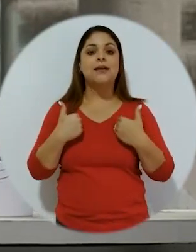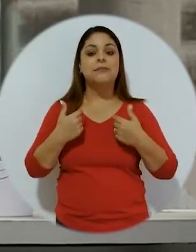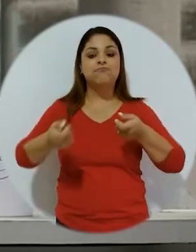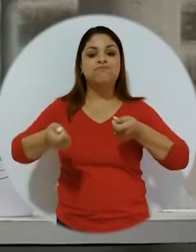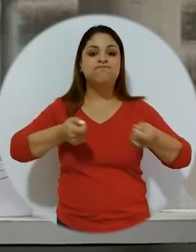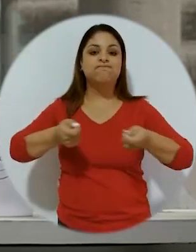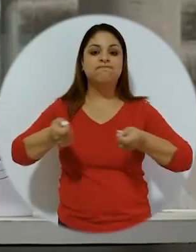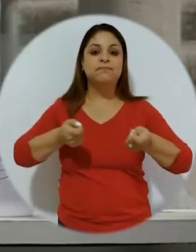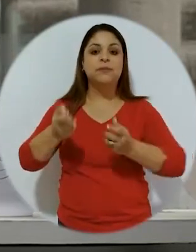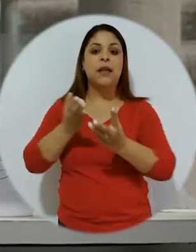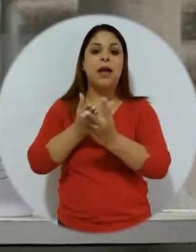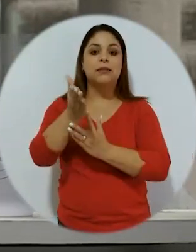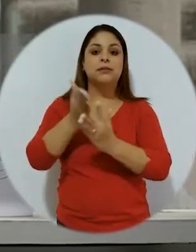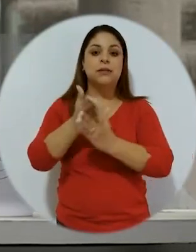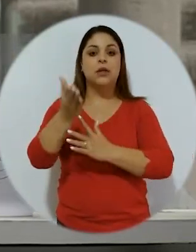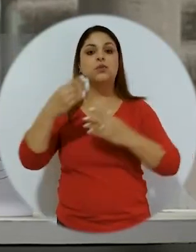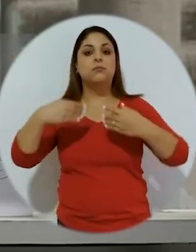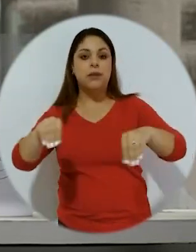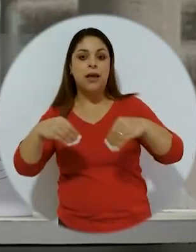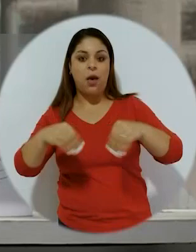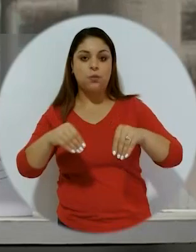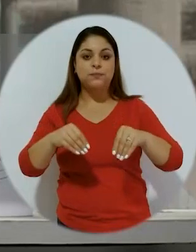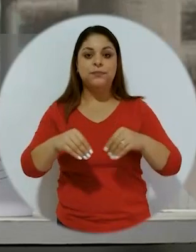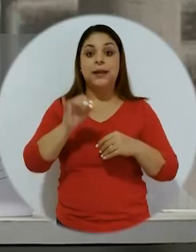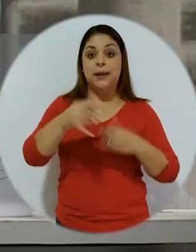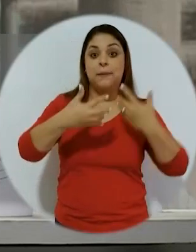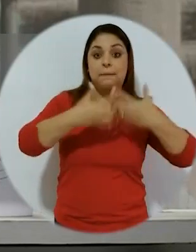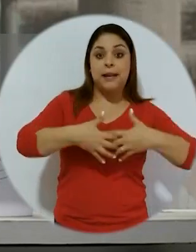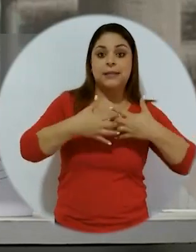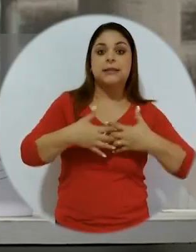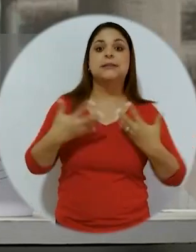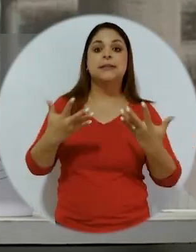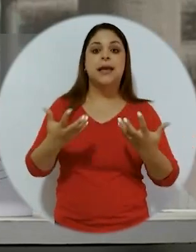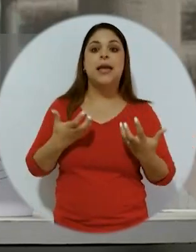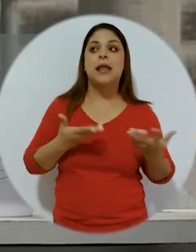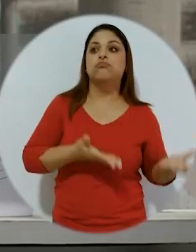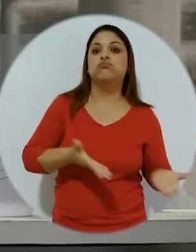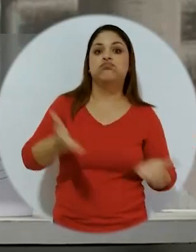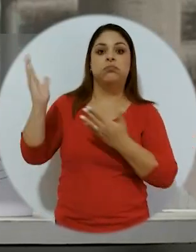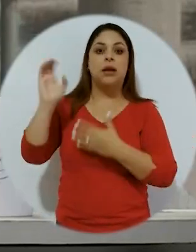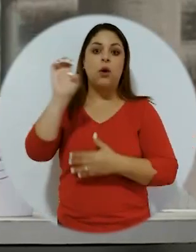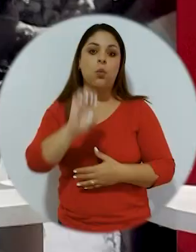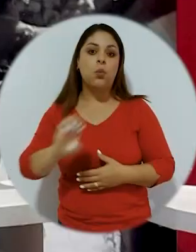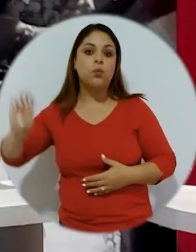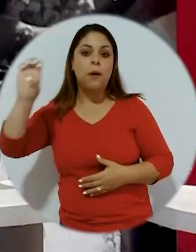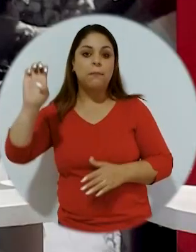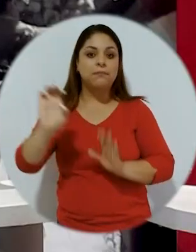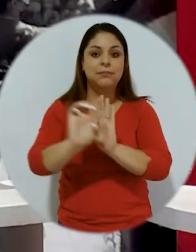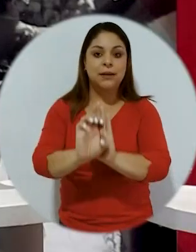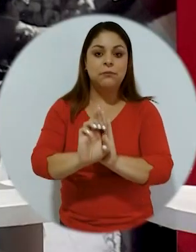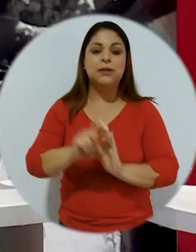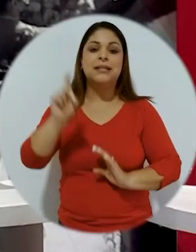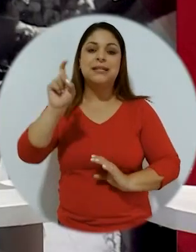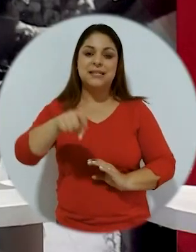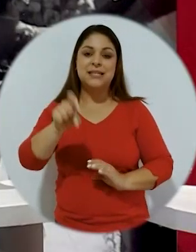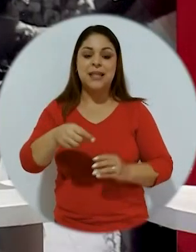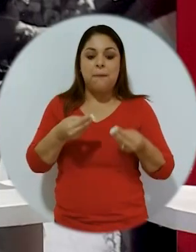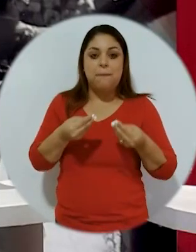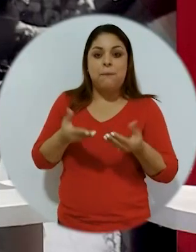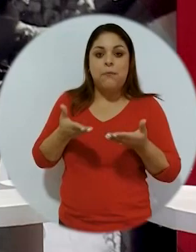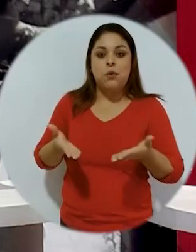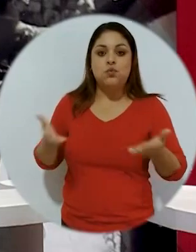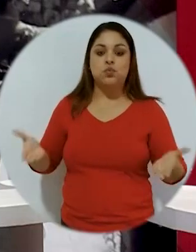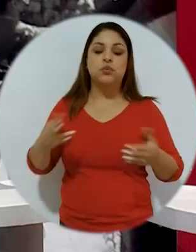serie de regulaciones de acceso al mercado, porque entonces son empresas que quieren exportar a Europa, por ejemplo, y que necesitan entonces hacerlo